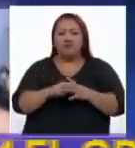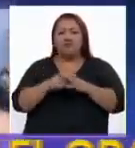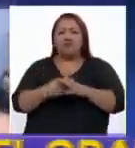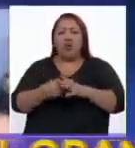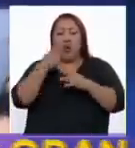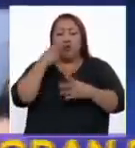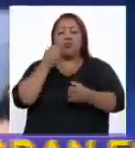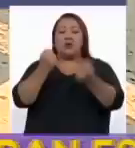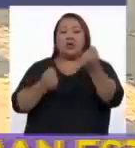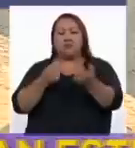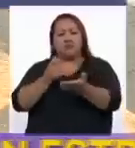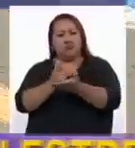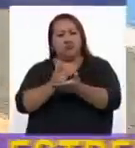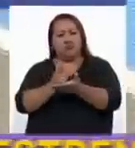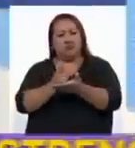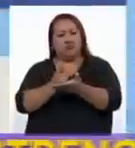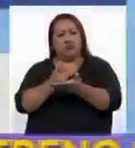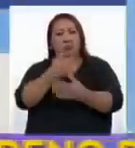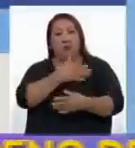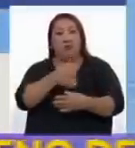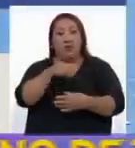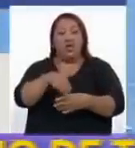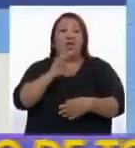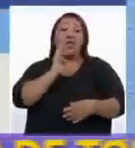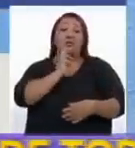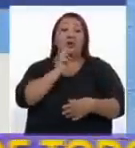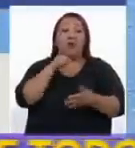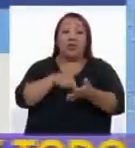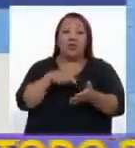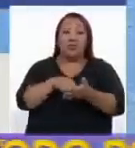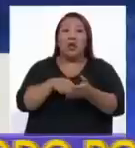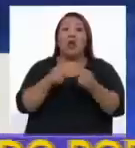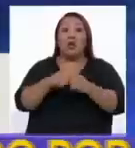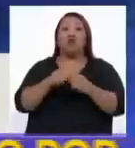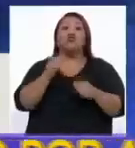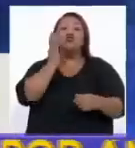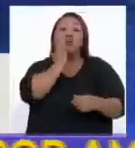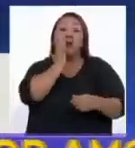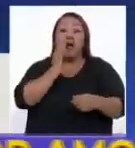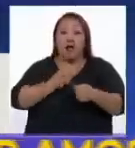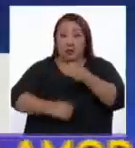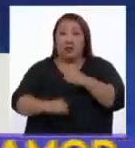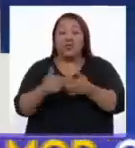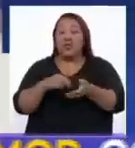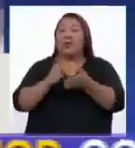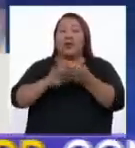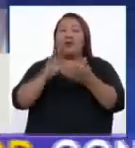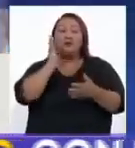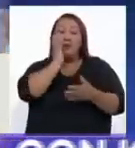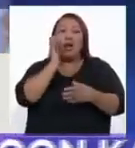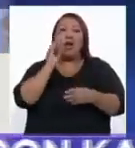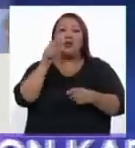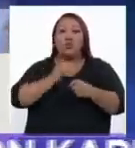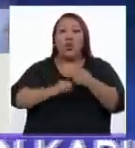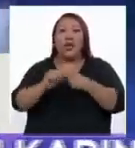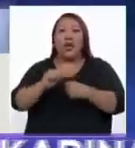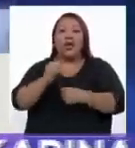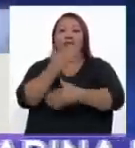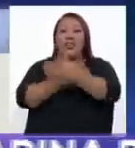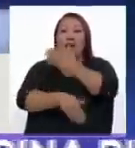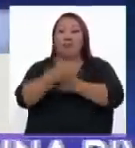que estacionó su vehículo en el área preferencial del restaurante por estar en compañía de su anciana madre en silla de ruedas y su niña con discapacidad